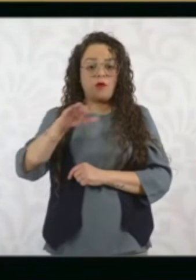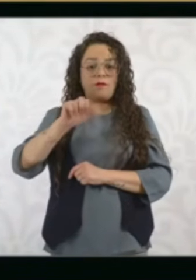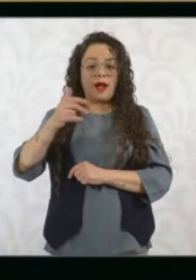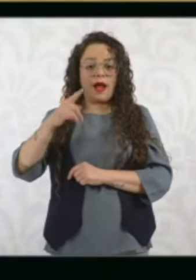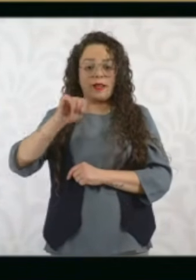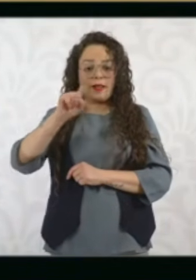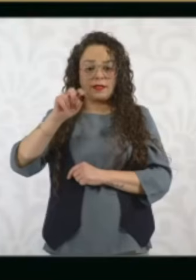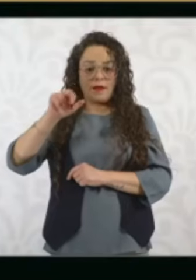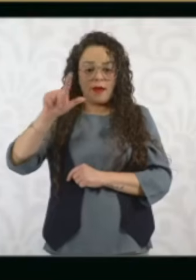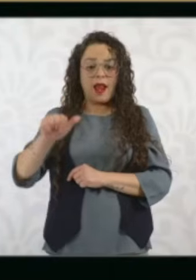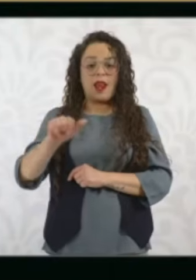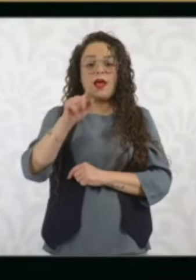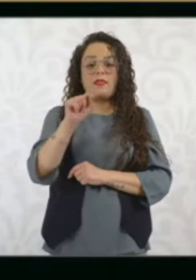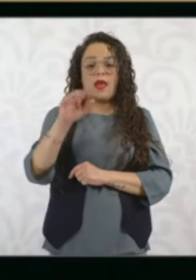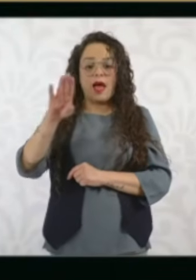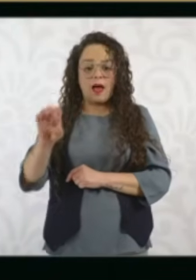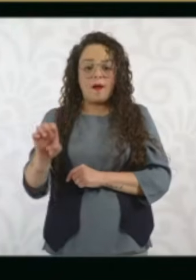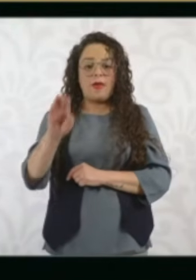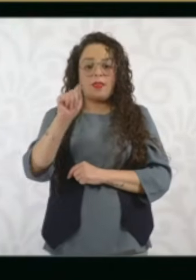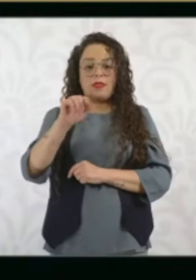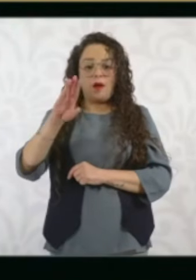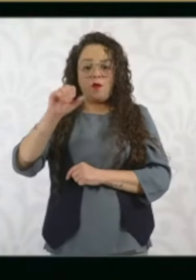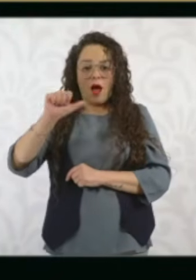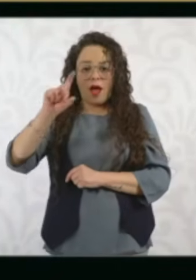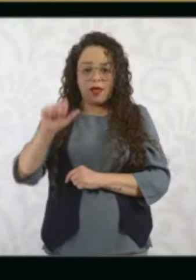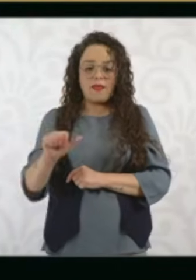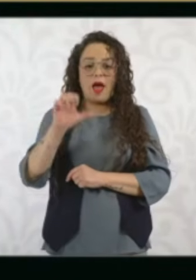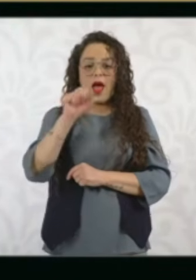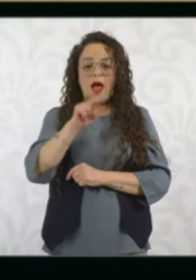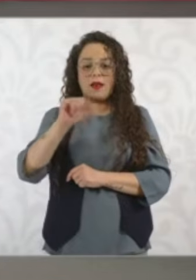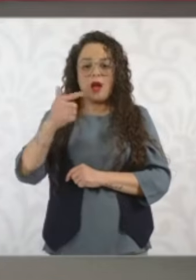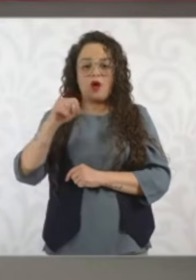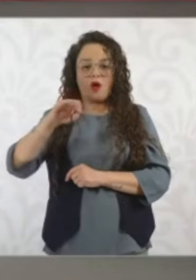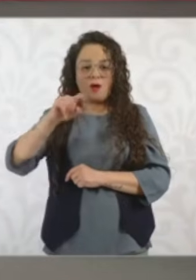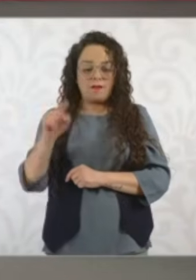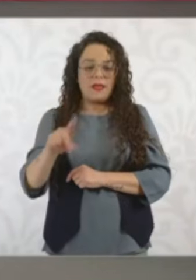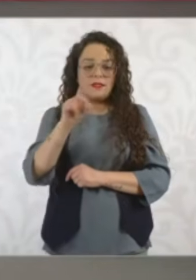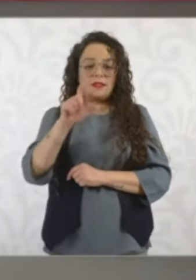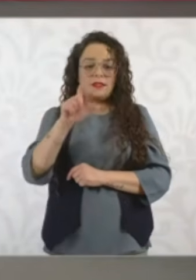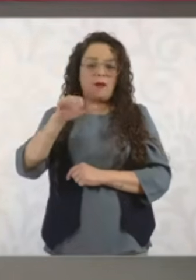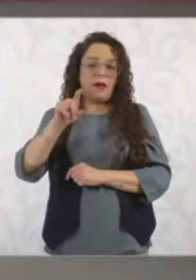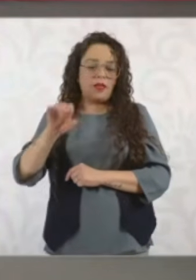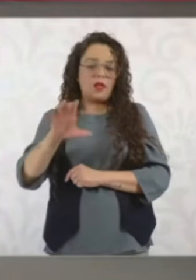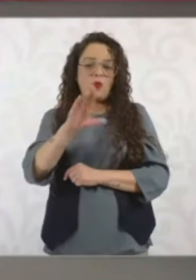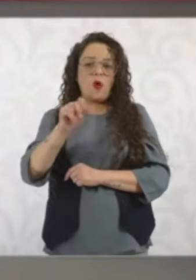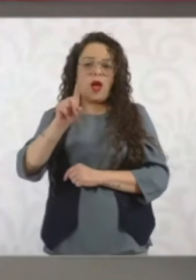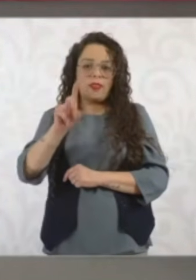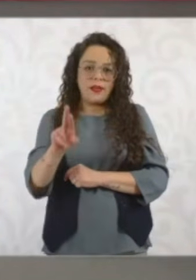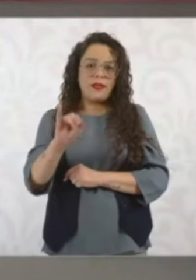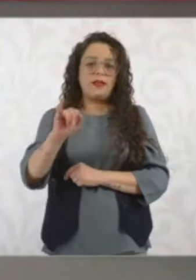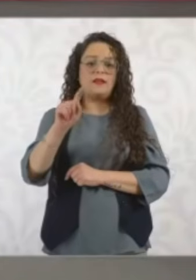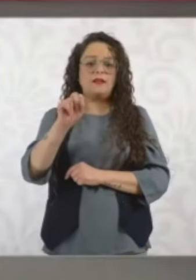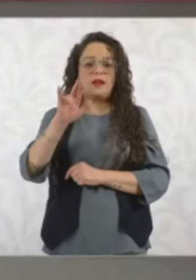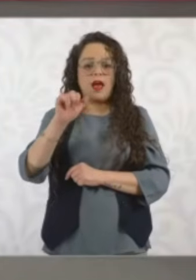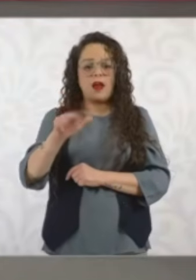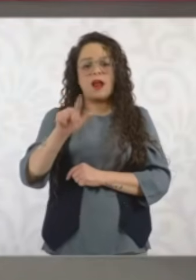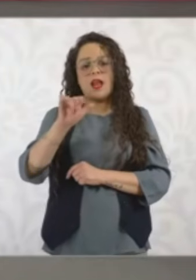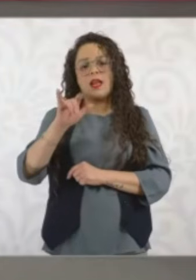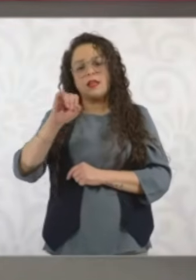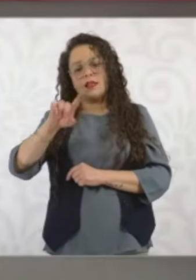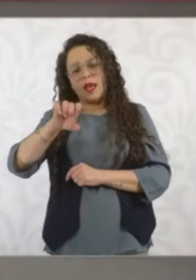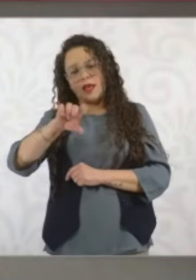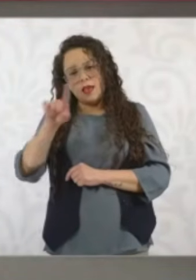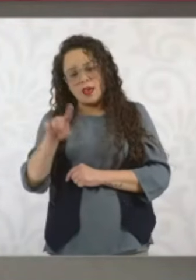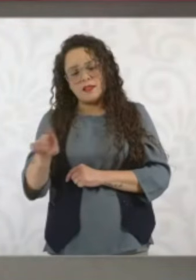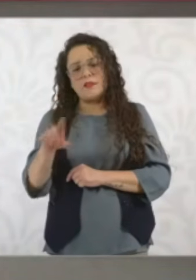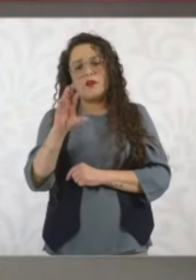Santiago Taboada, Ania Gómez, Enrique Lamadrid, Gabriel Cuadri, Jorge Triana, Lili Telles, Mario y